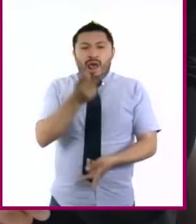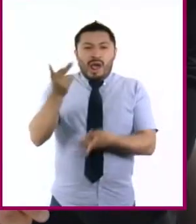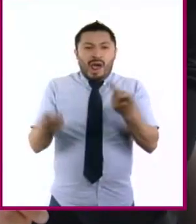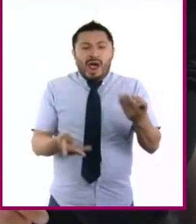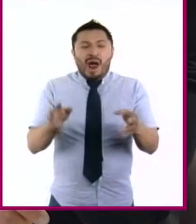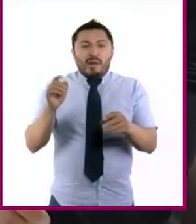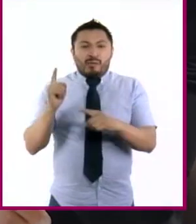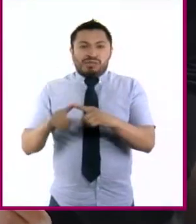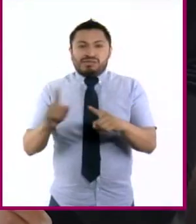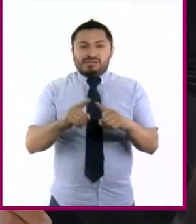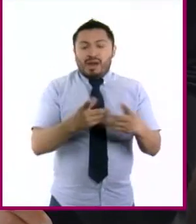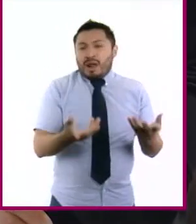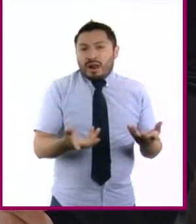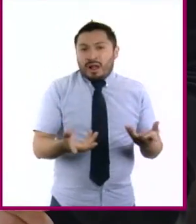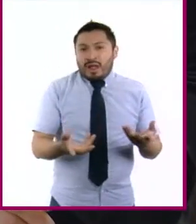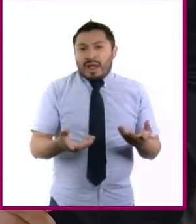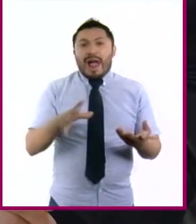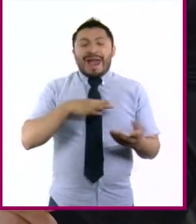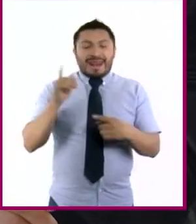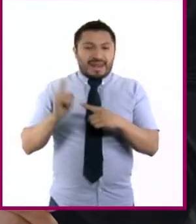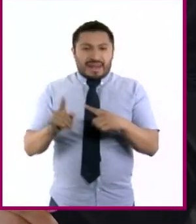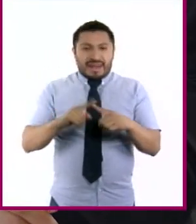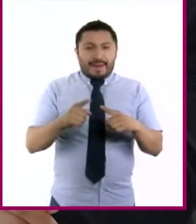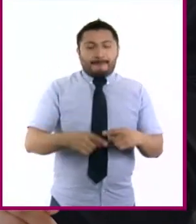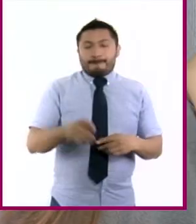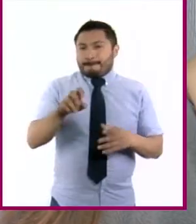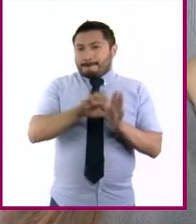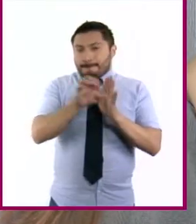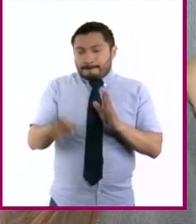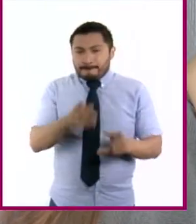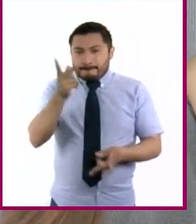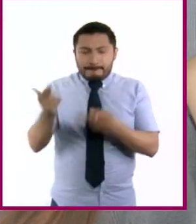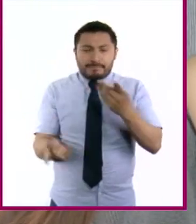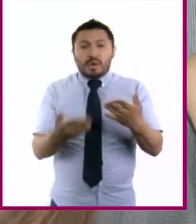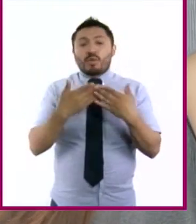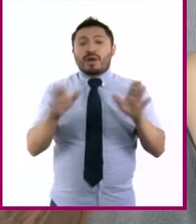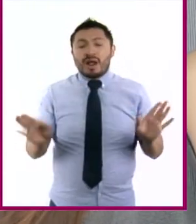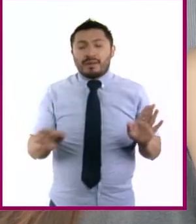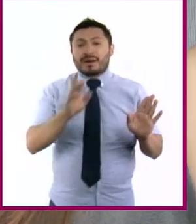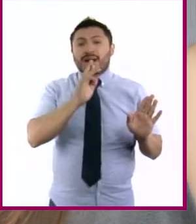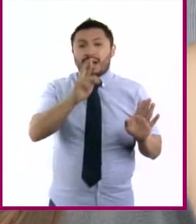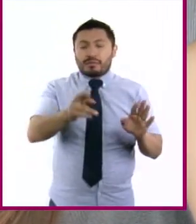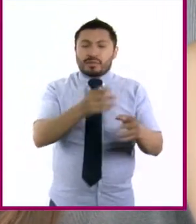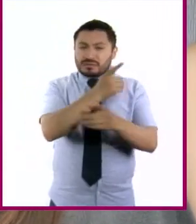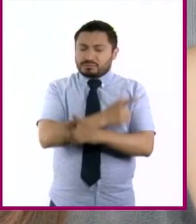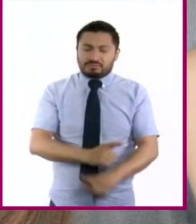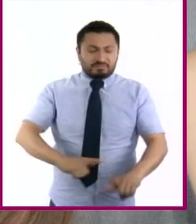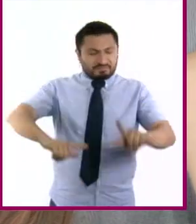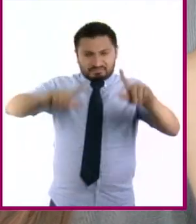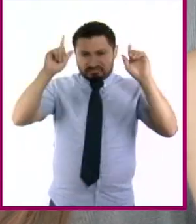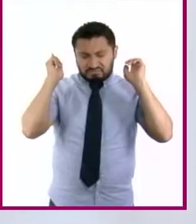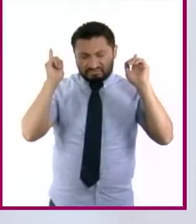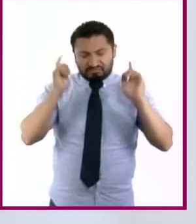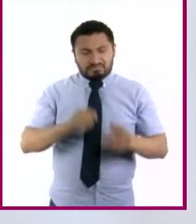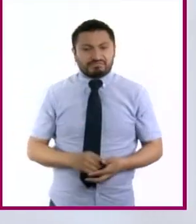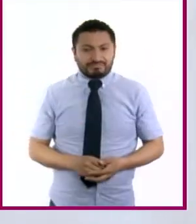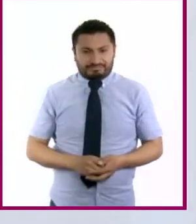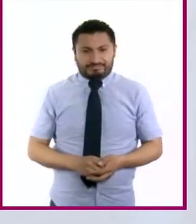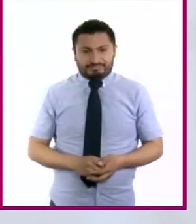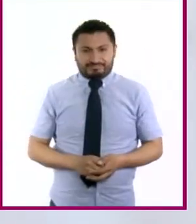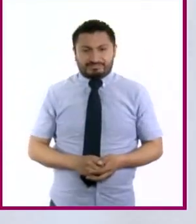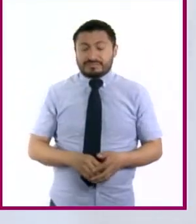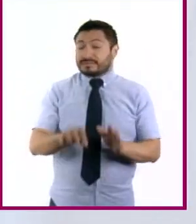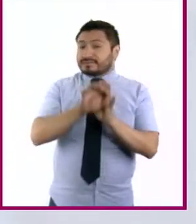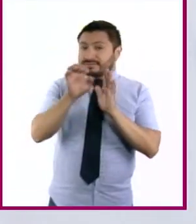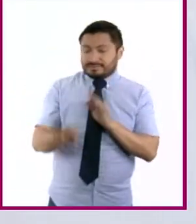hay? En cuanto al planteamiento, existen las preguntas abiertas en las cuales la respuesta va a ser única y dependerá del encuestado o entrevistado.